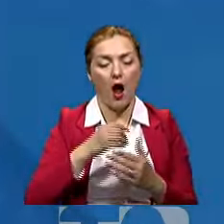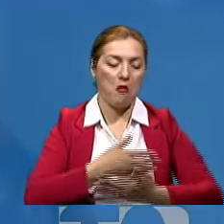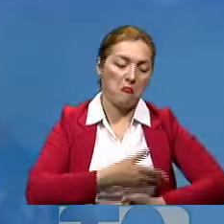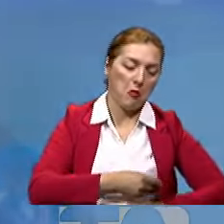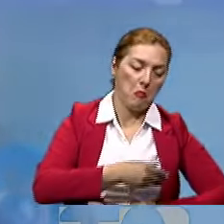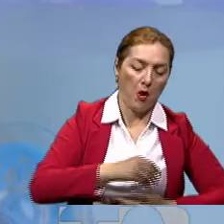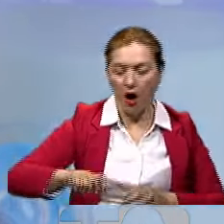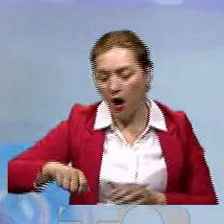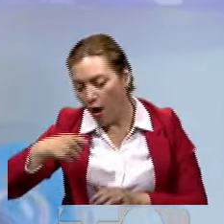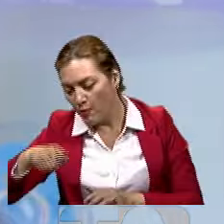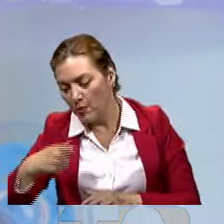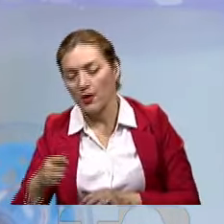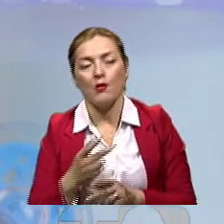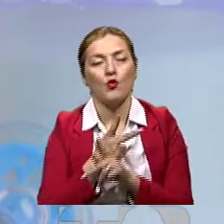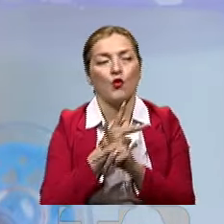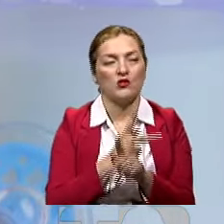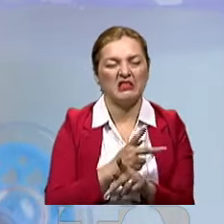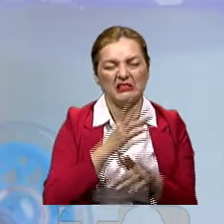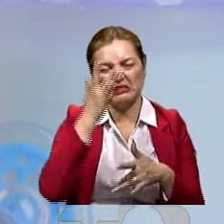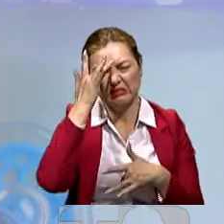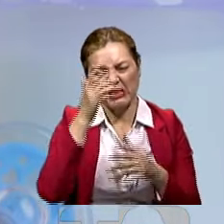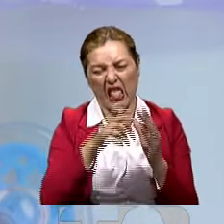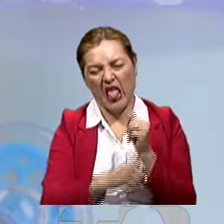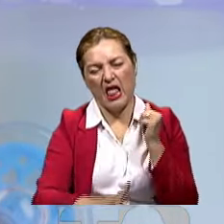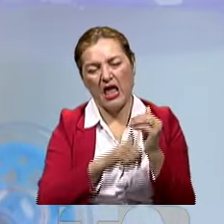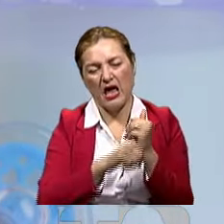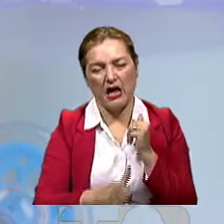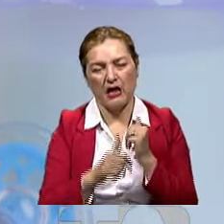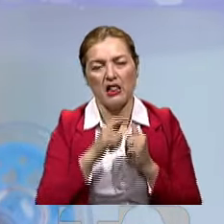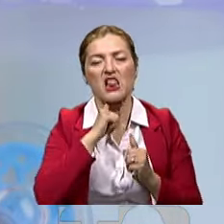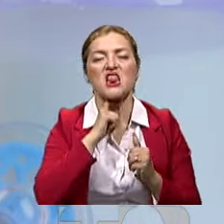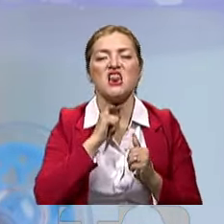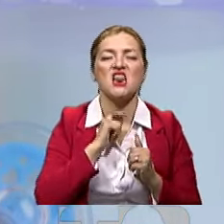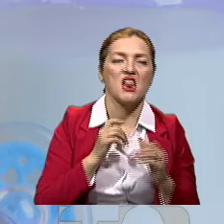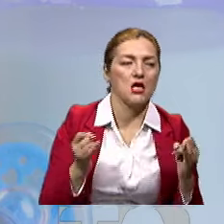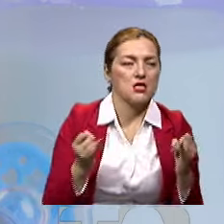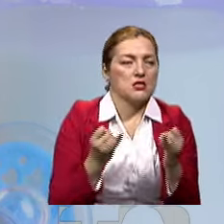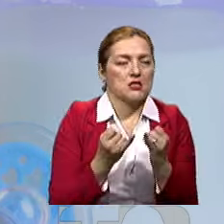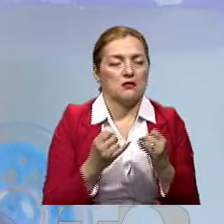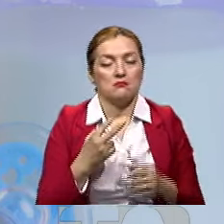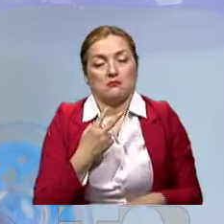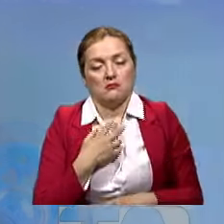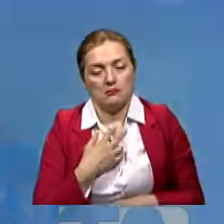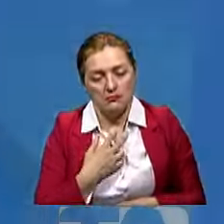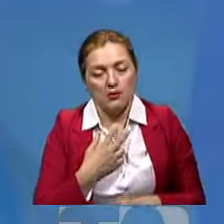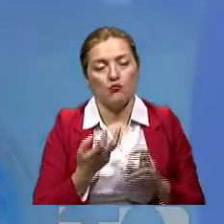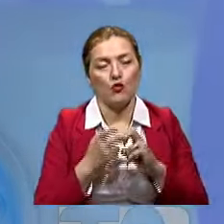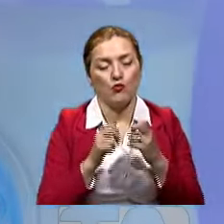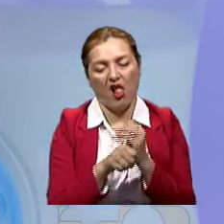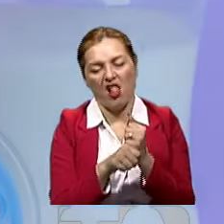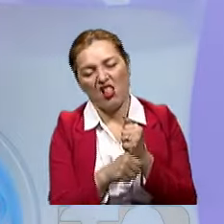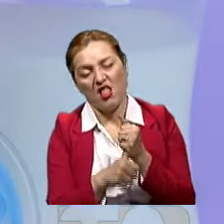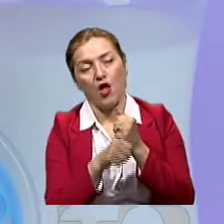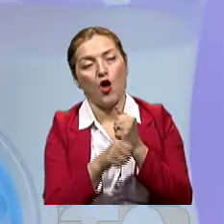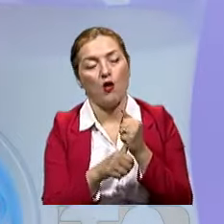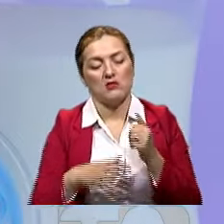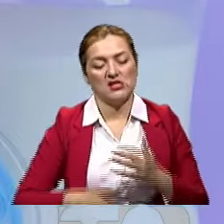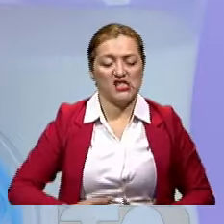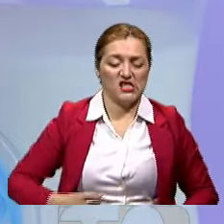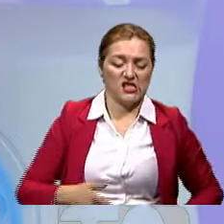los protege de afecciones como diarreas y deshidratación, infecciones respiratorias, estreñimiento, cólicos, alergias